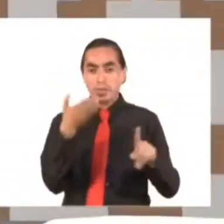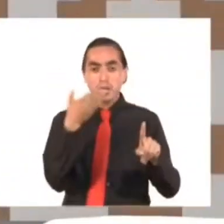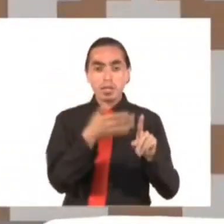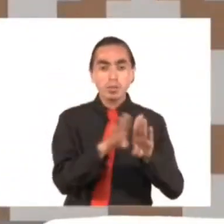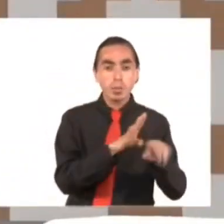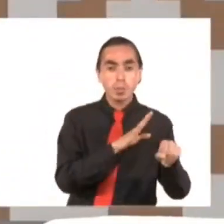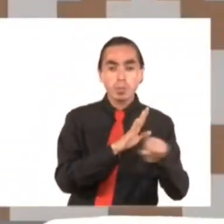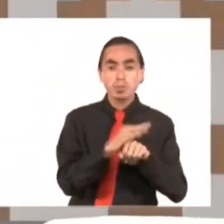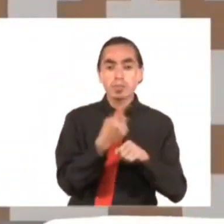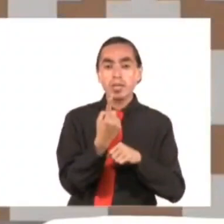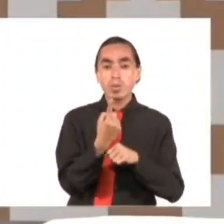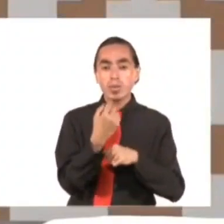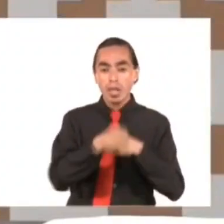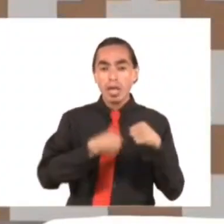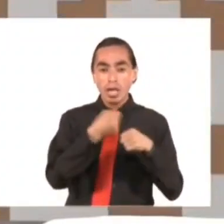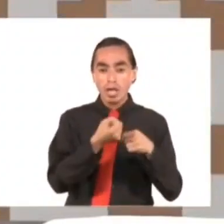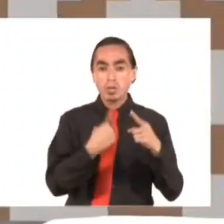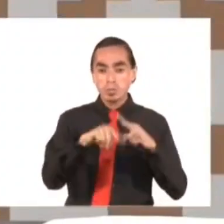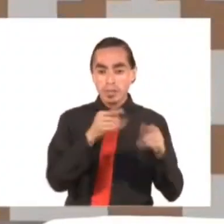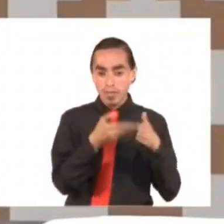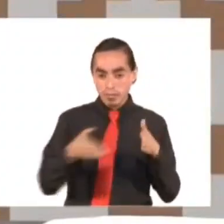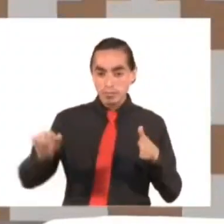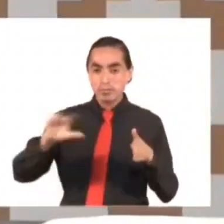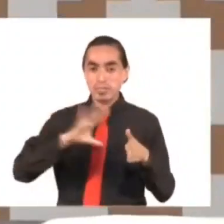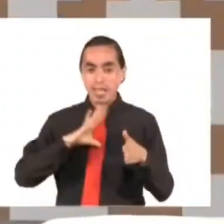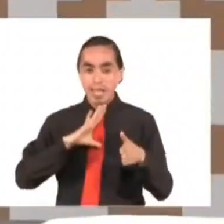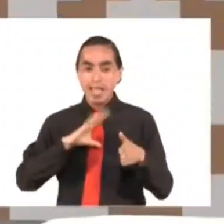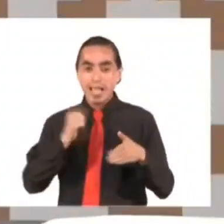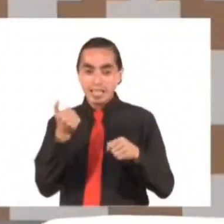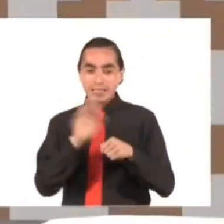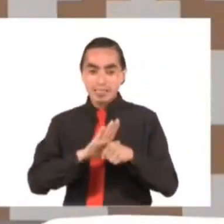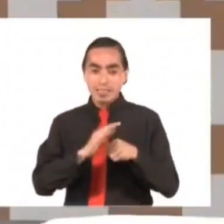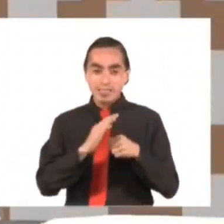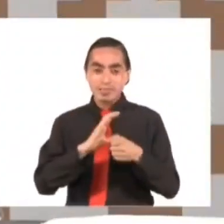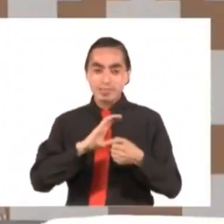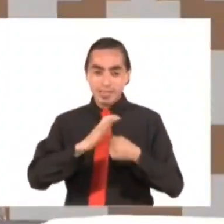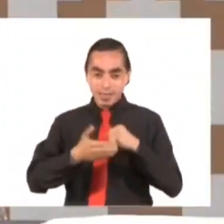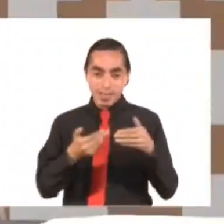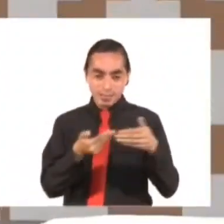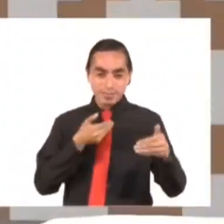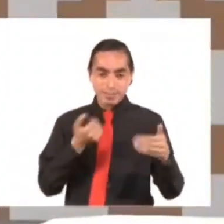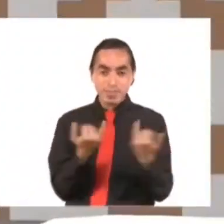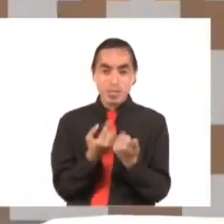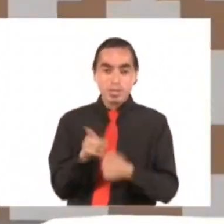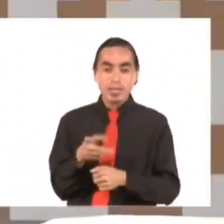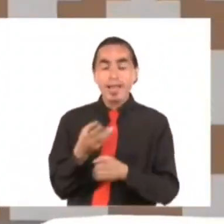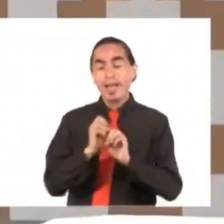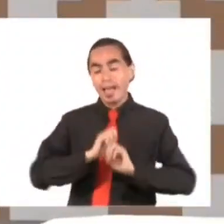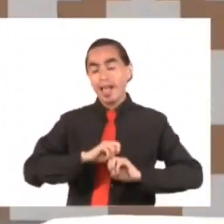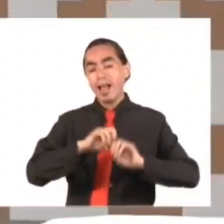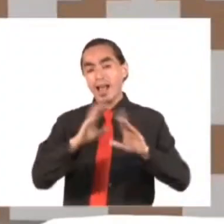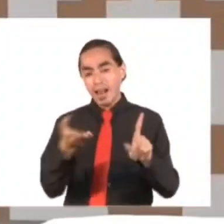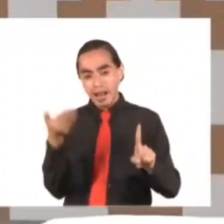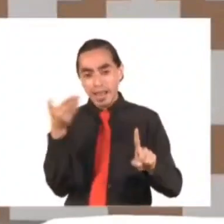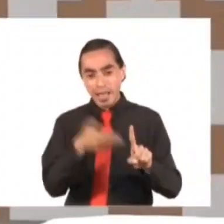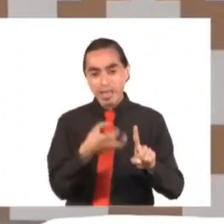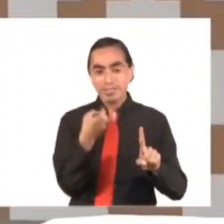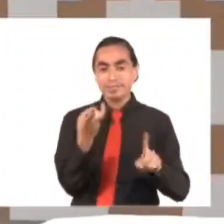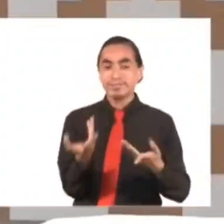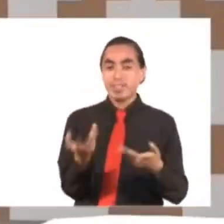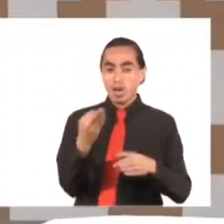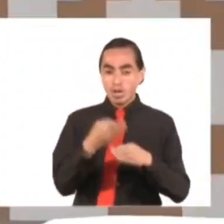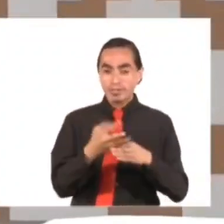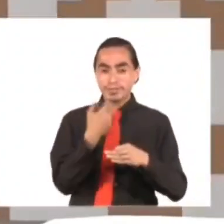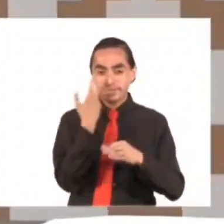siguiente año y medio antes del final de la administración para que ustedes tengan claro de dónde venimos, dónde estamos y a dónde queremos llegar.